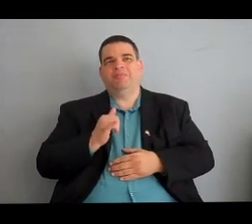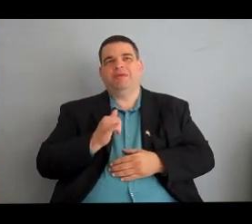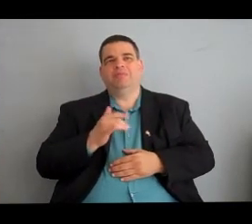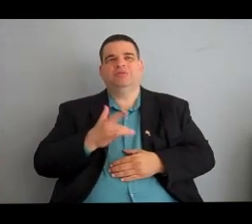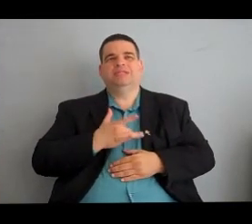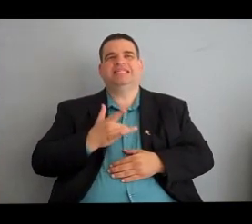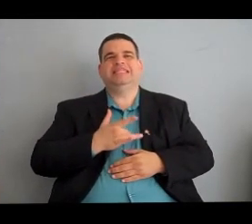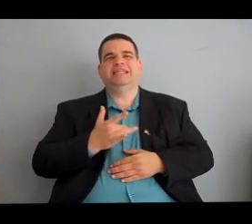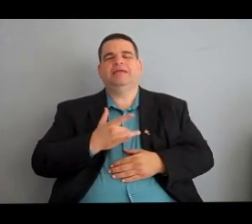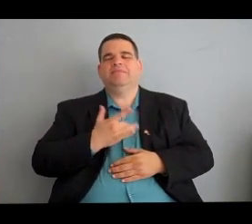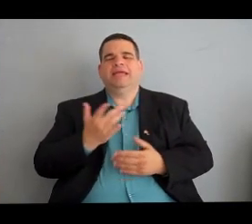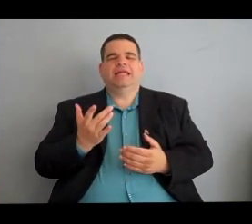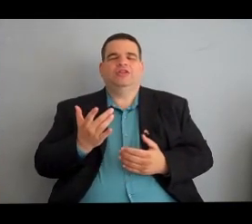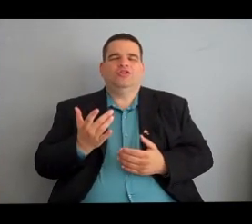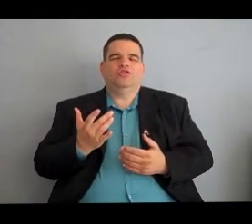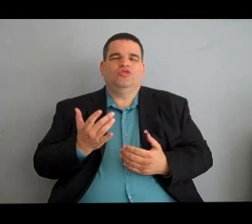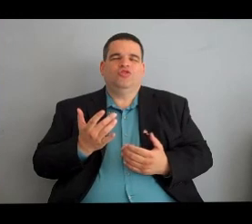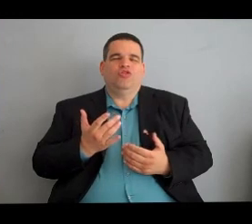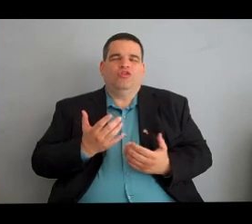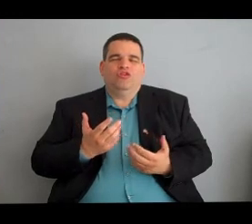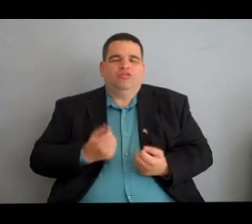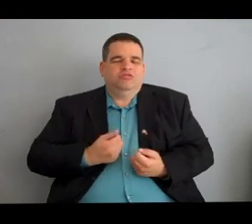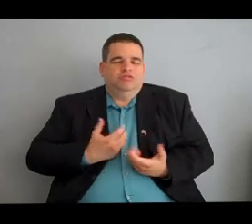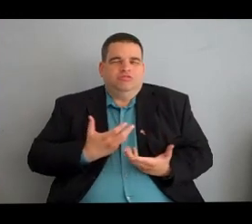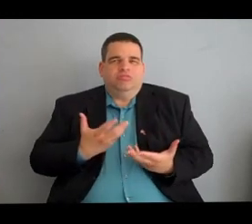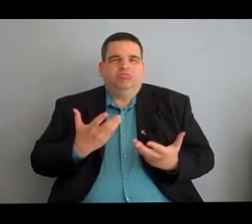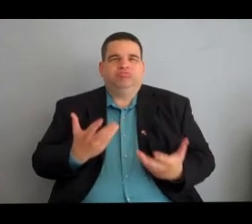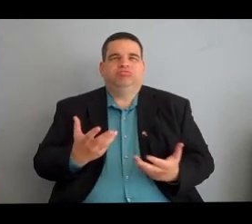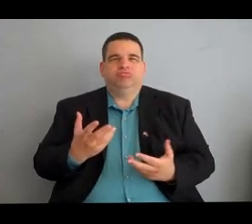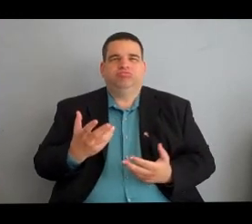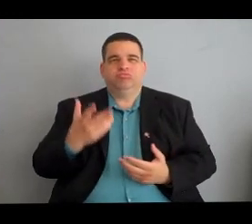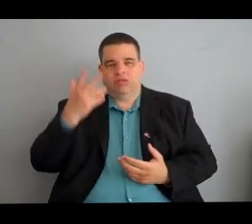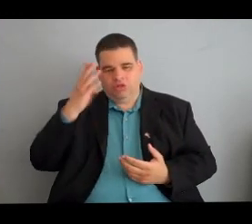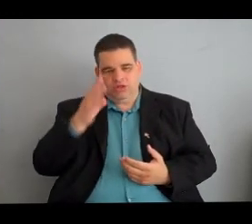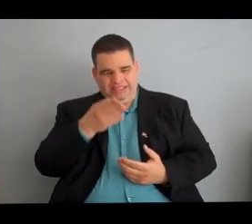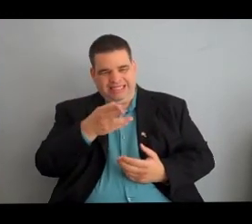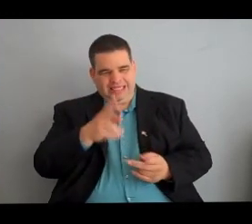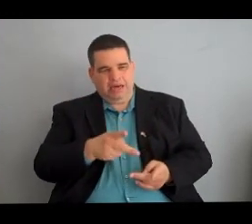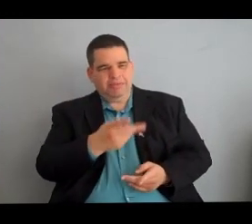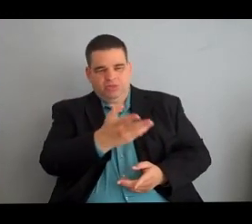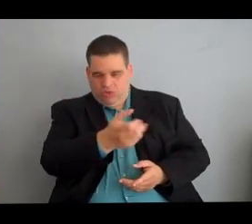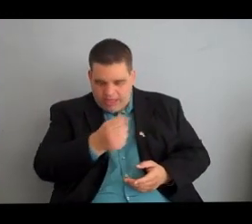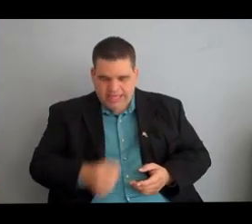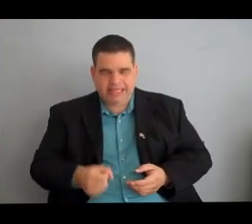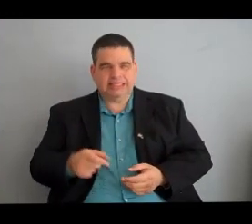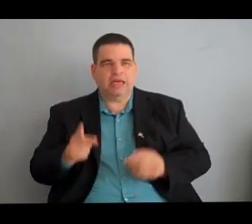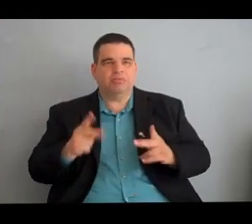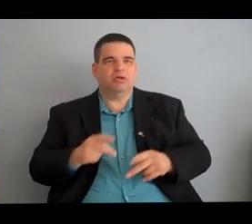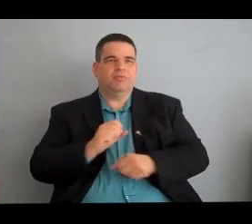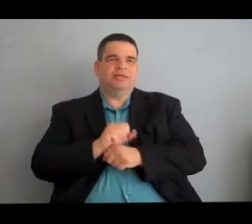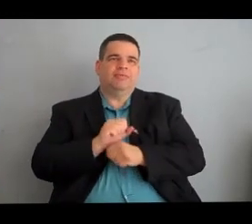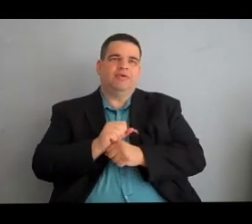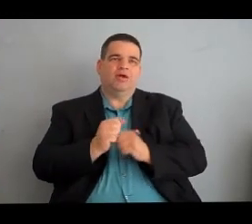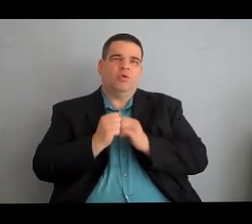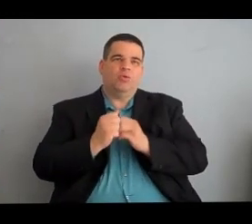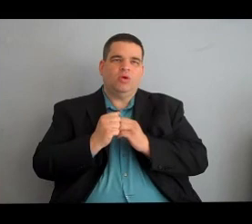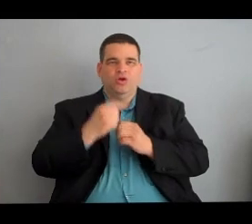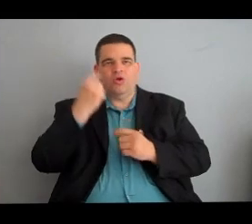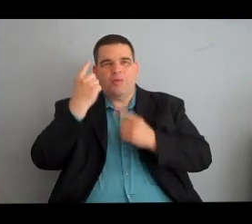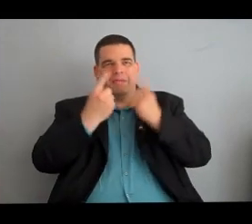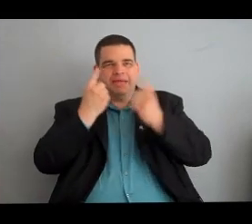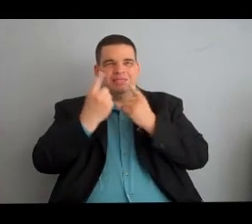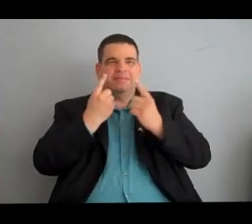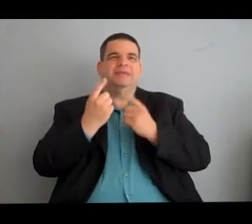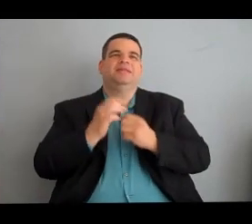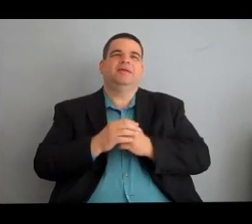esté. Claro. Y si Dios te dice que este es el que es, pues es el que es. Es cuestión de unir los pensamientos para llevarle eso que sentimos a través de la